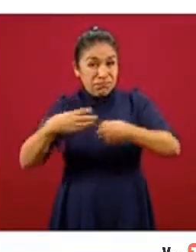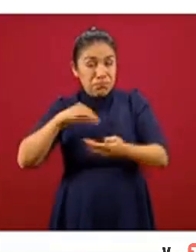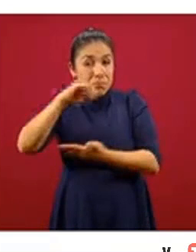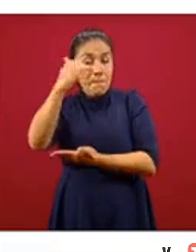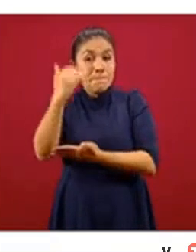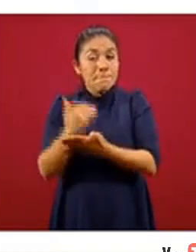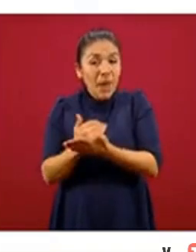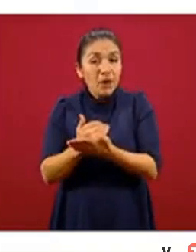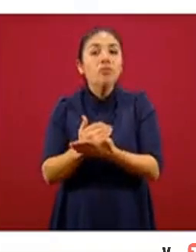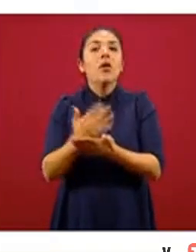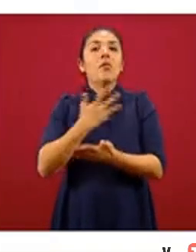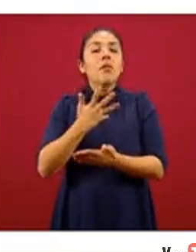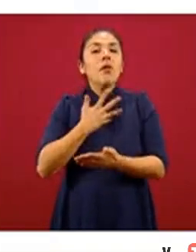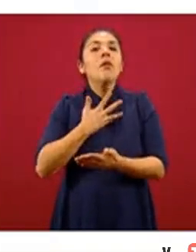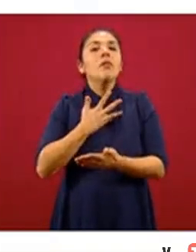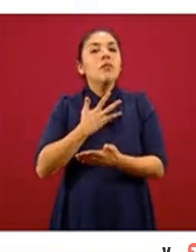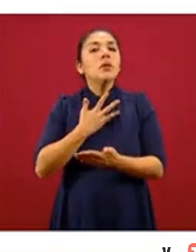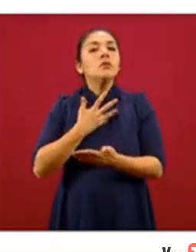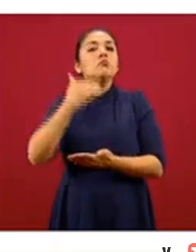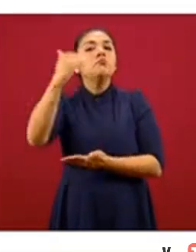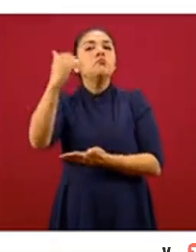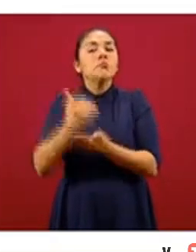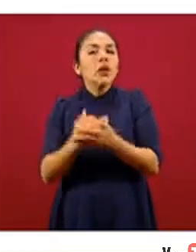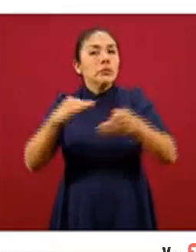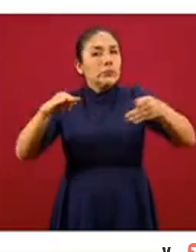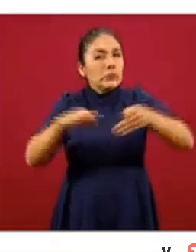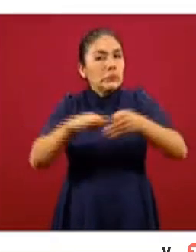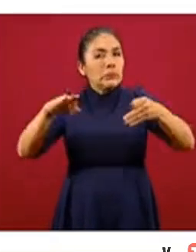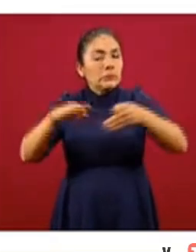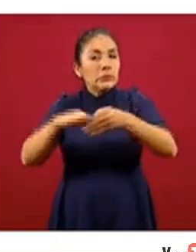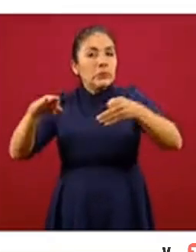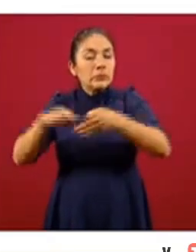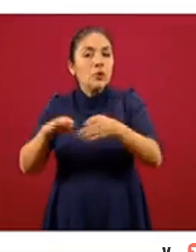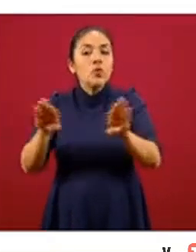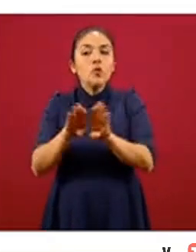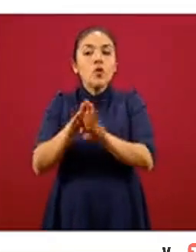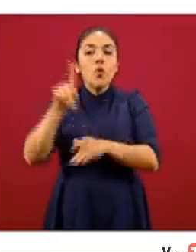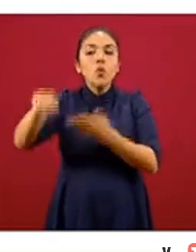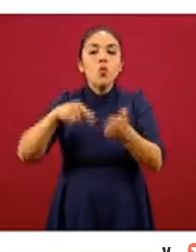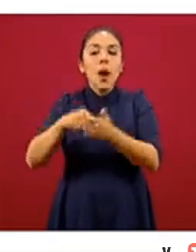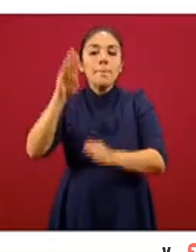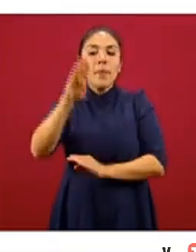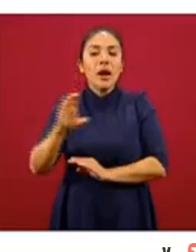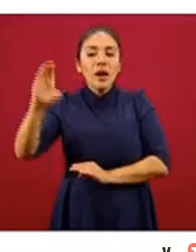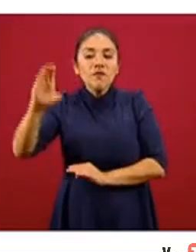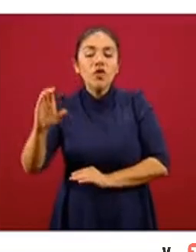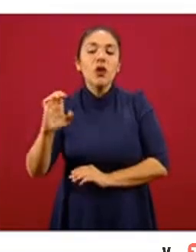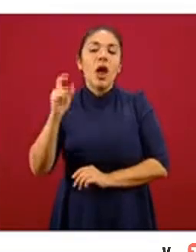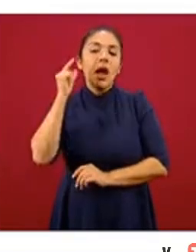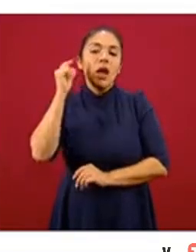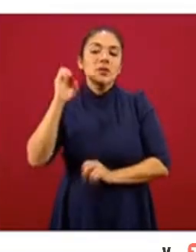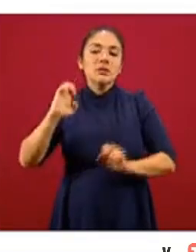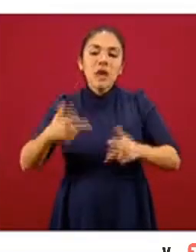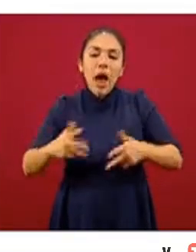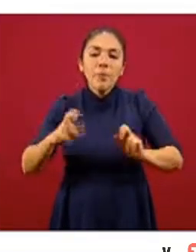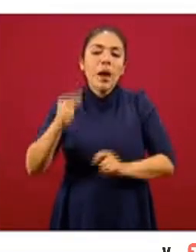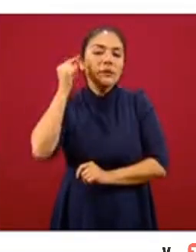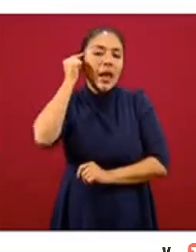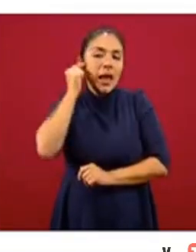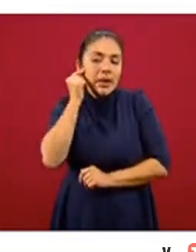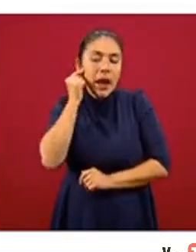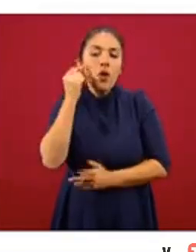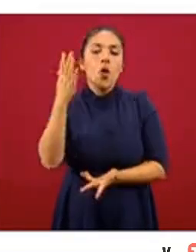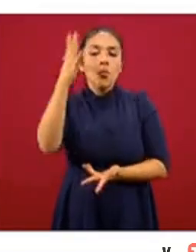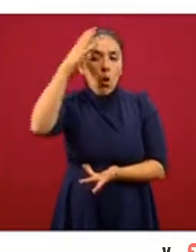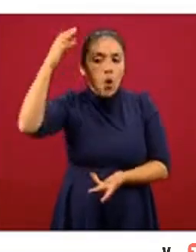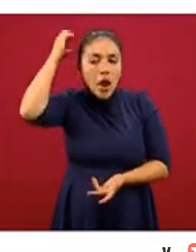epidemia, donde hay una reducción de la incidencia en el caso de Baja California, Chiapas, Morelos, Guerrero, Sonora y